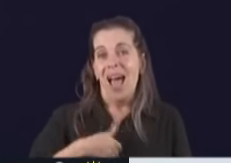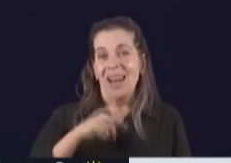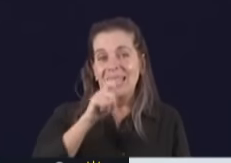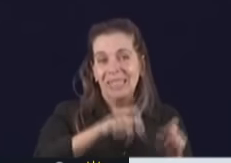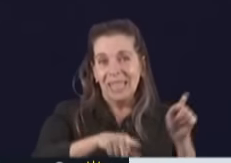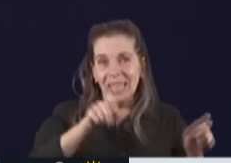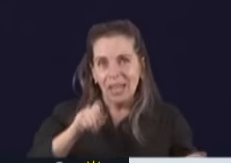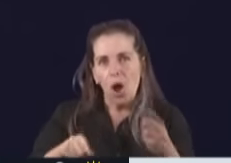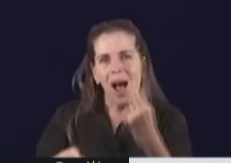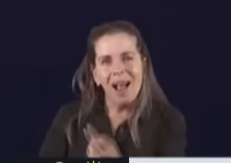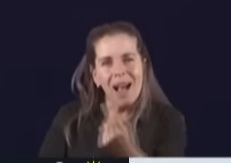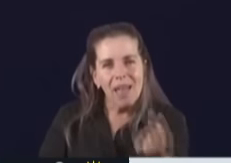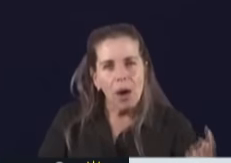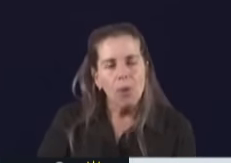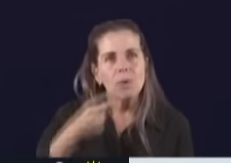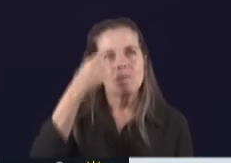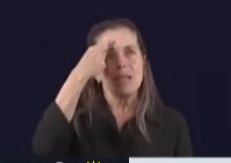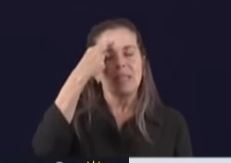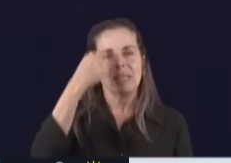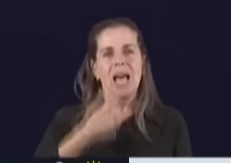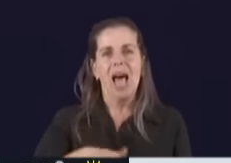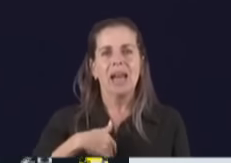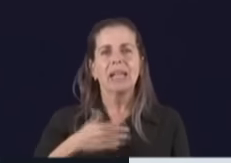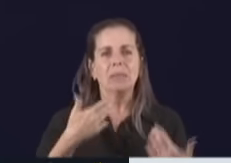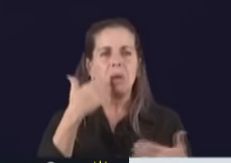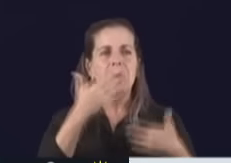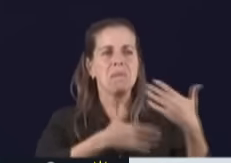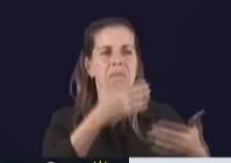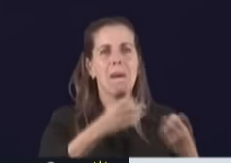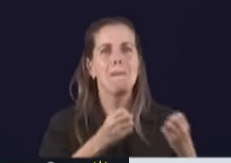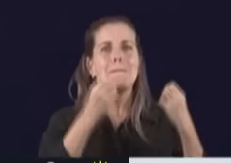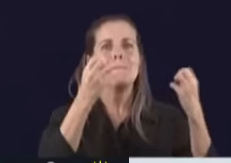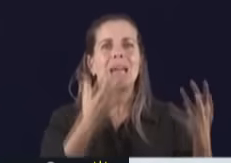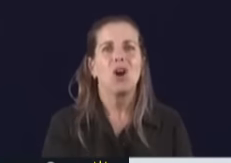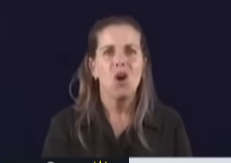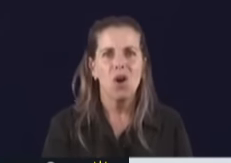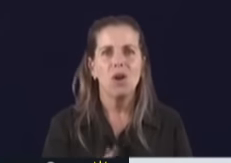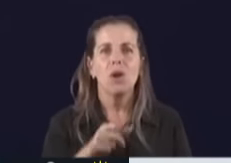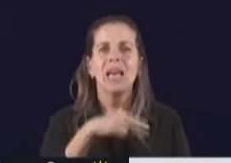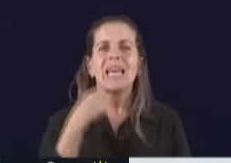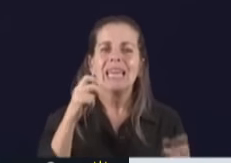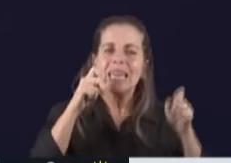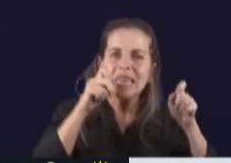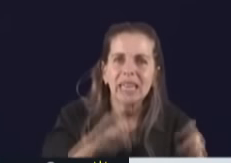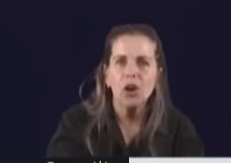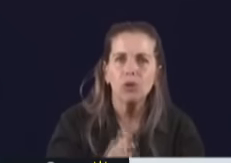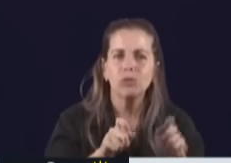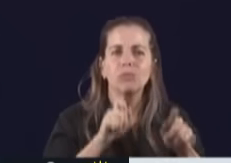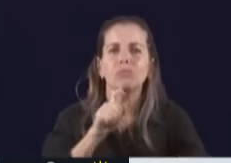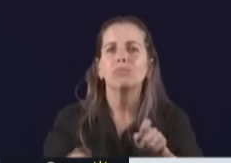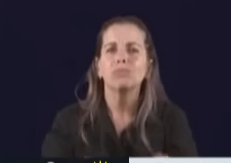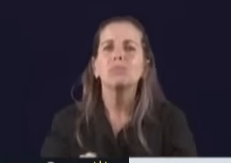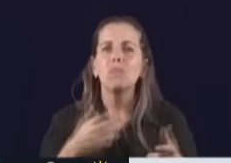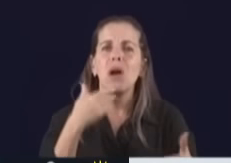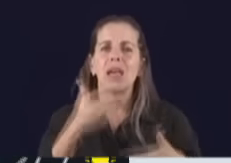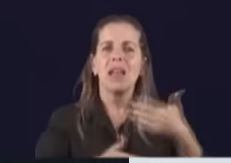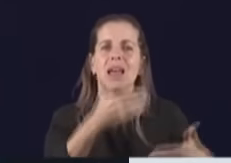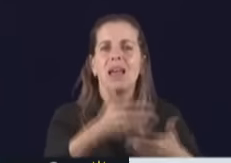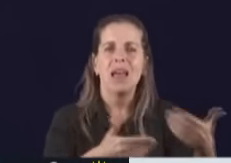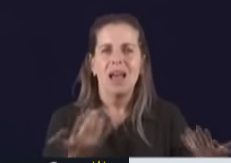mejor, a los que quieren que sus hijos puedan progresar en la Argentina. Ellos, más que nadie, son los que sostienen el rumbo